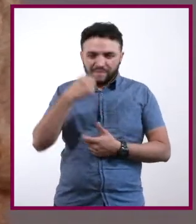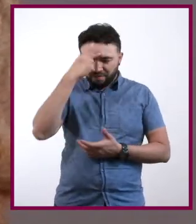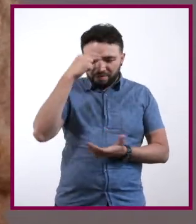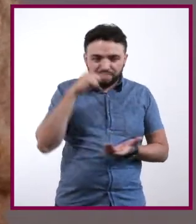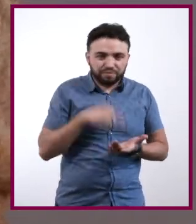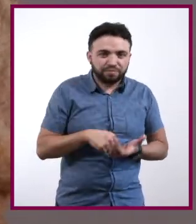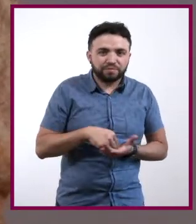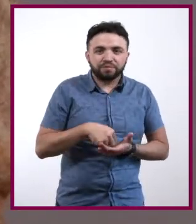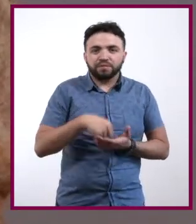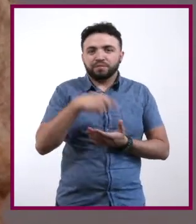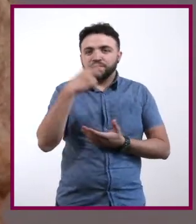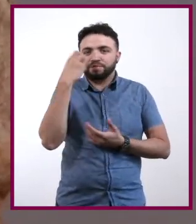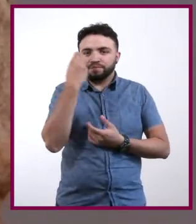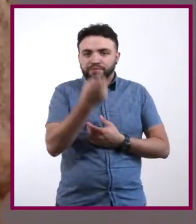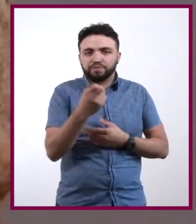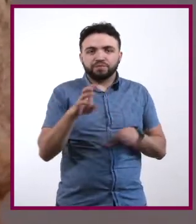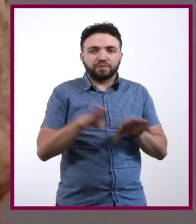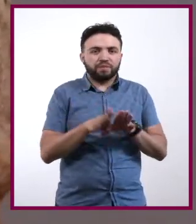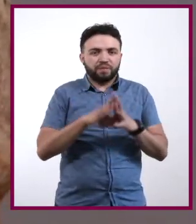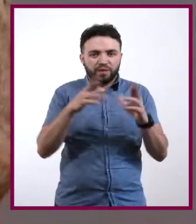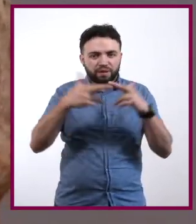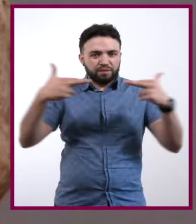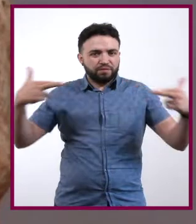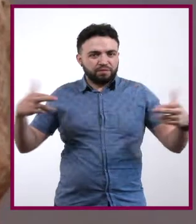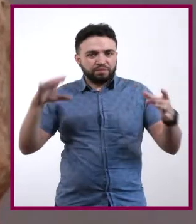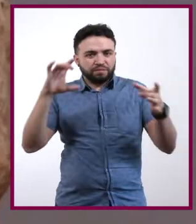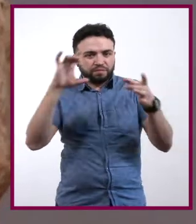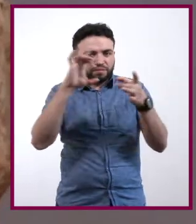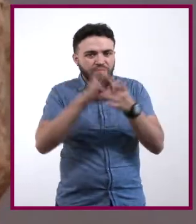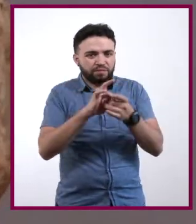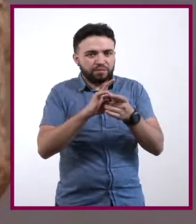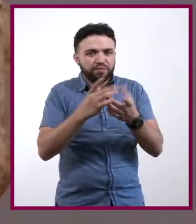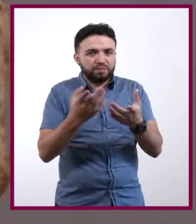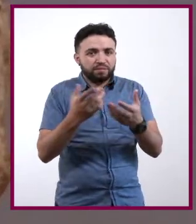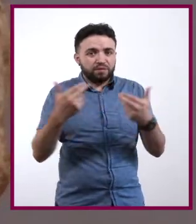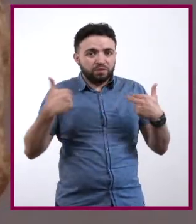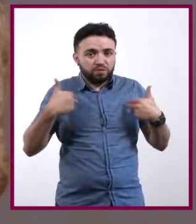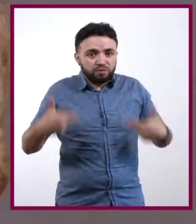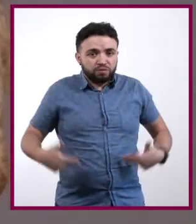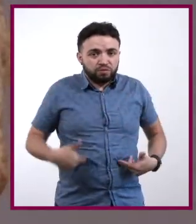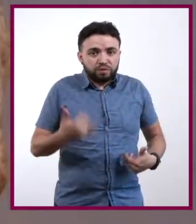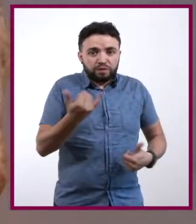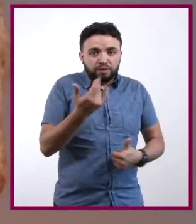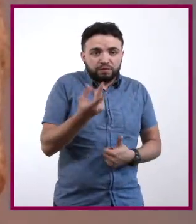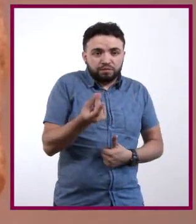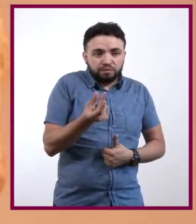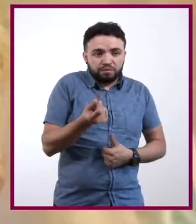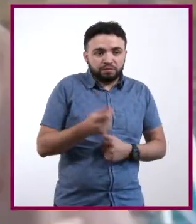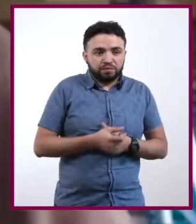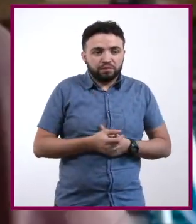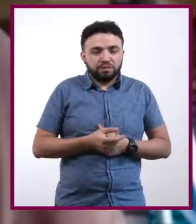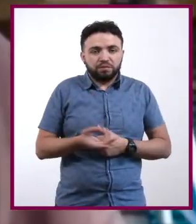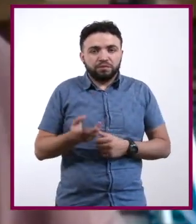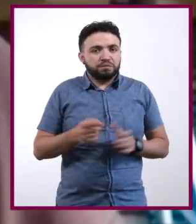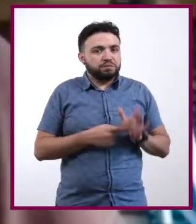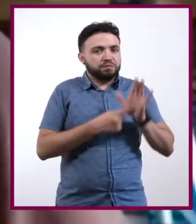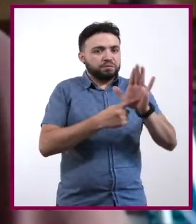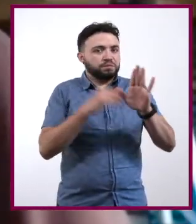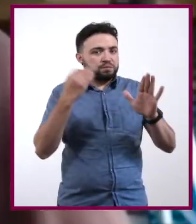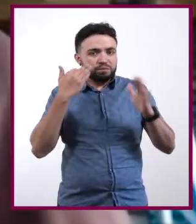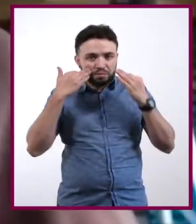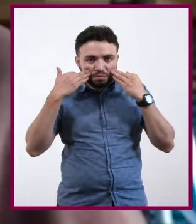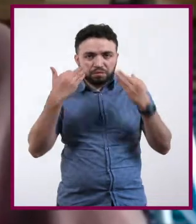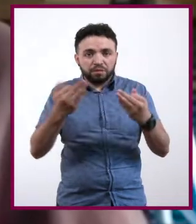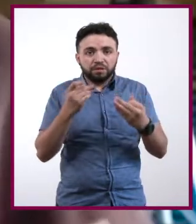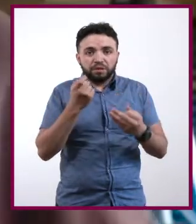que esta relación frecuente entre seres humanos y perros se mostraría a partir